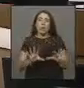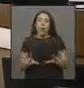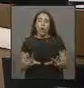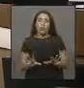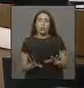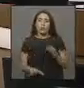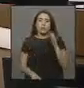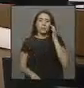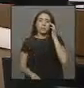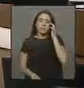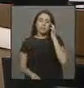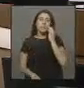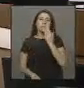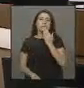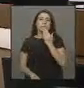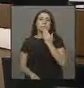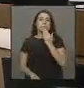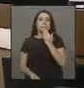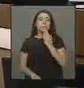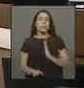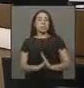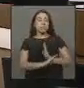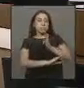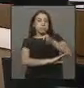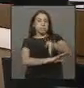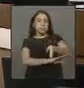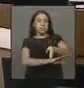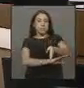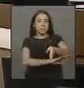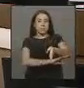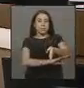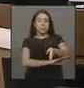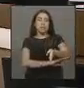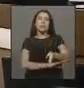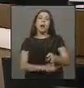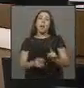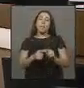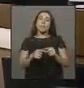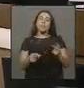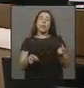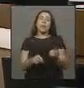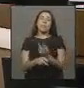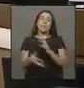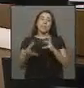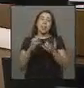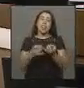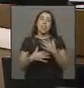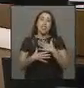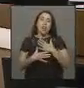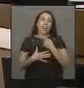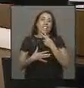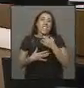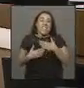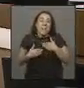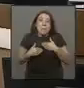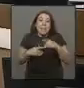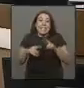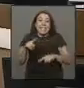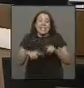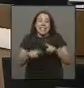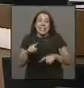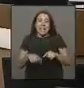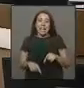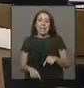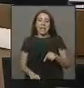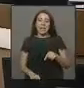acciones, gestos e incluso también con la presencia que se han hecho parte de esta tragedia y del dolor que hoy vive mi tierra. A